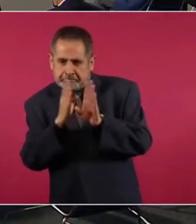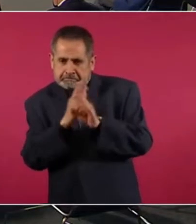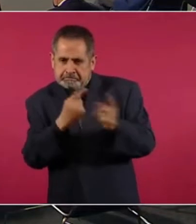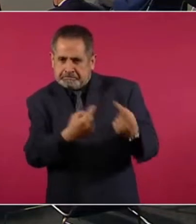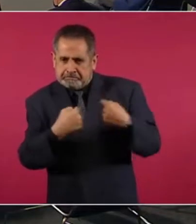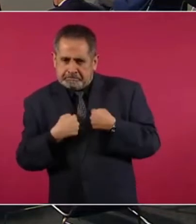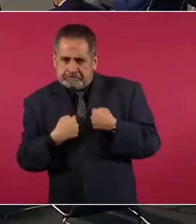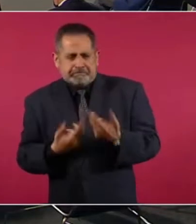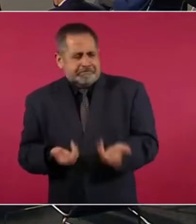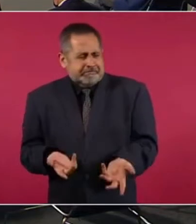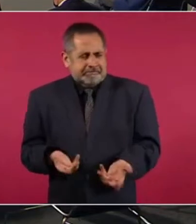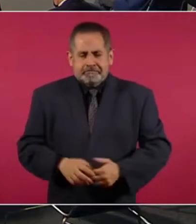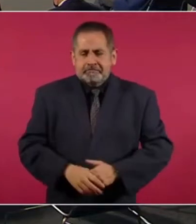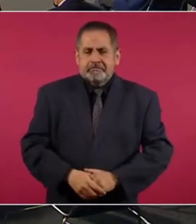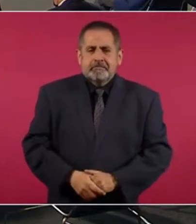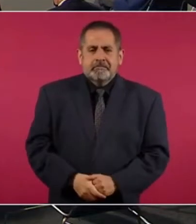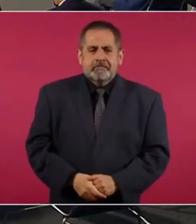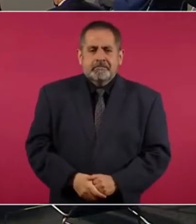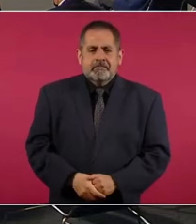¿Del qué?